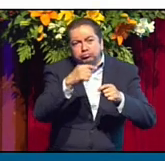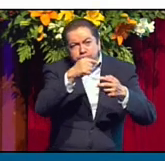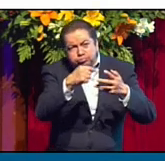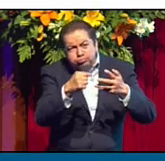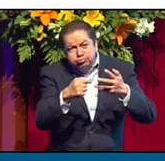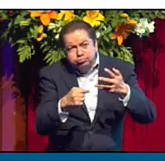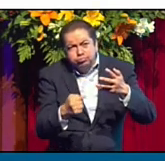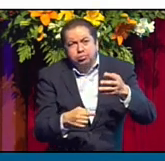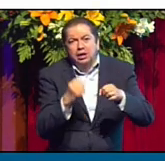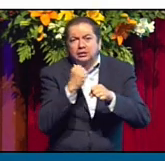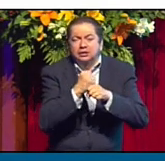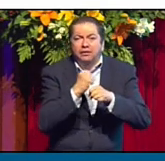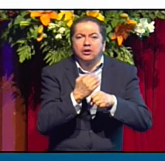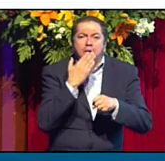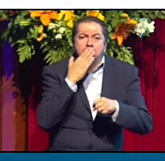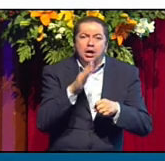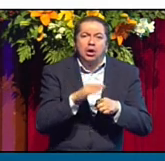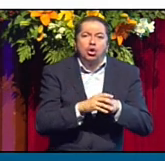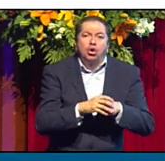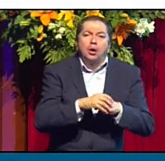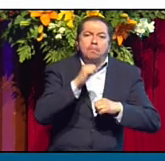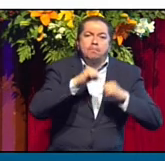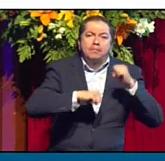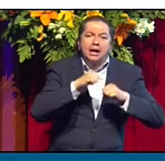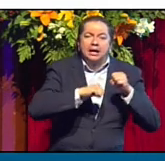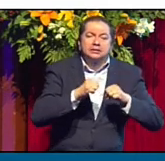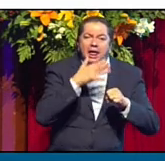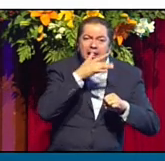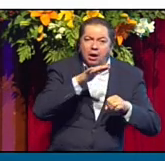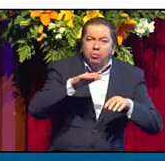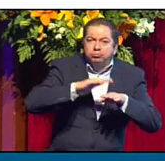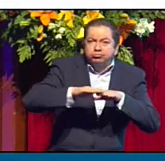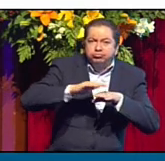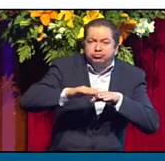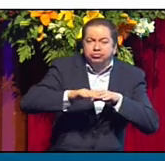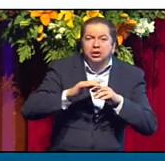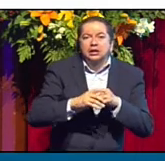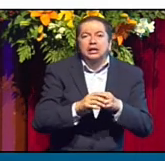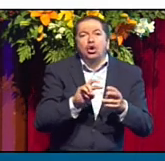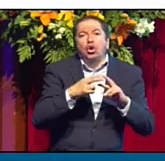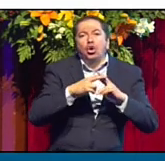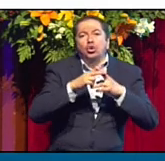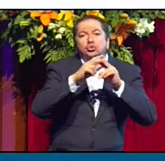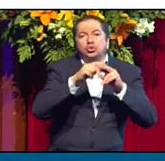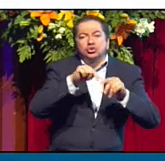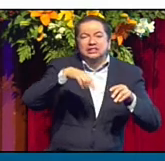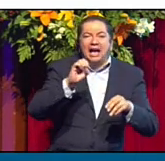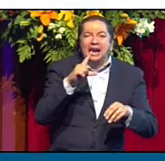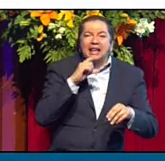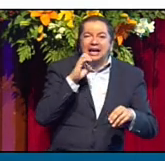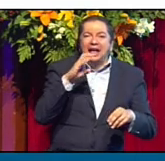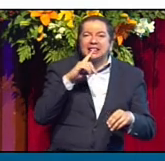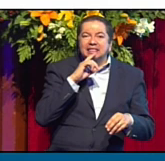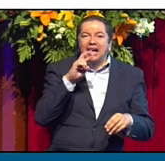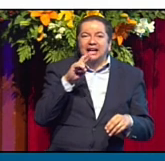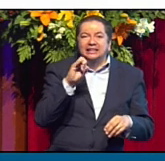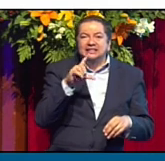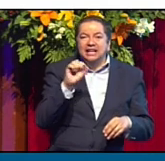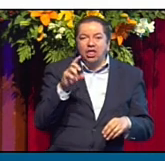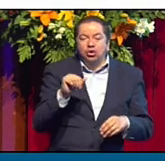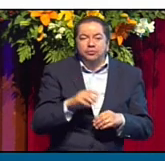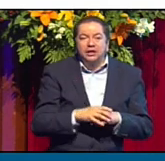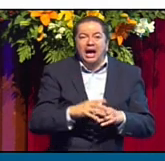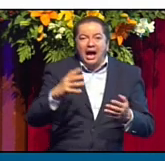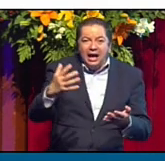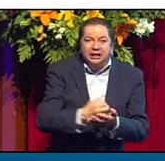Vicuña. Mejoramiento de planta de tratamiento de Marquesa Nueva Talcuna, construcción de alcantarillado y soluciones sanitarias del Arenal,